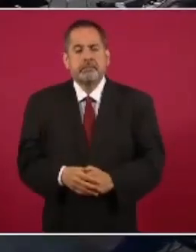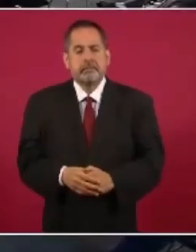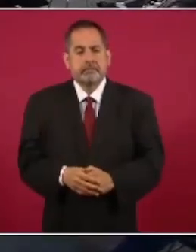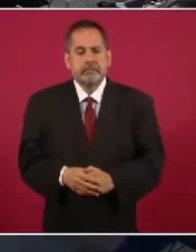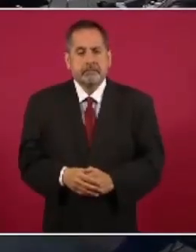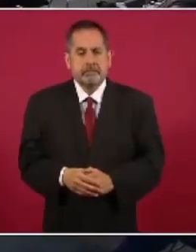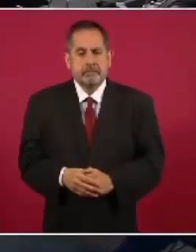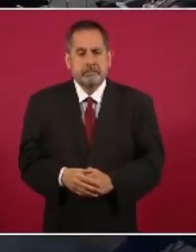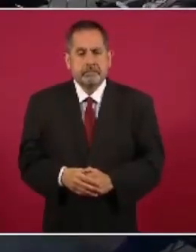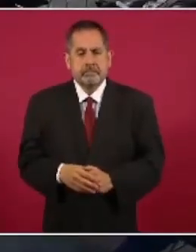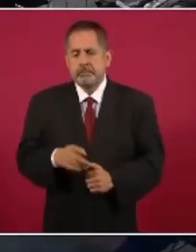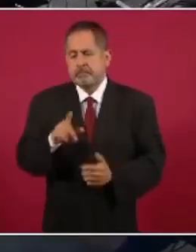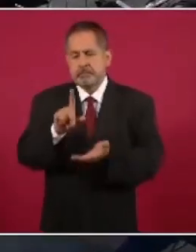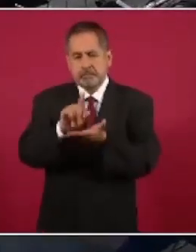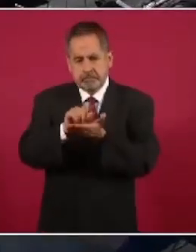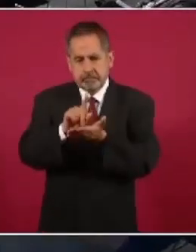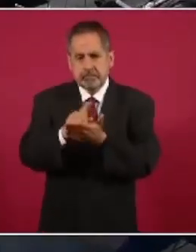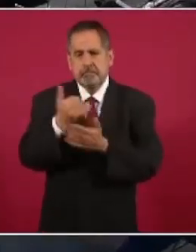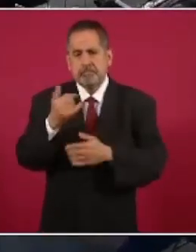Fue en Twitter y